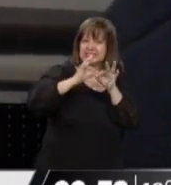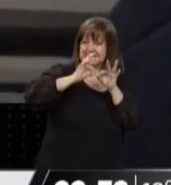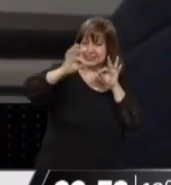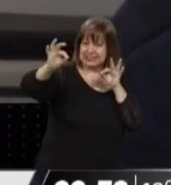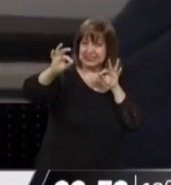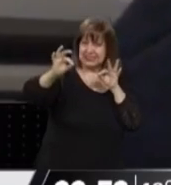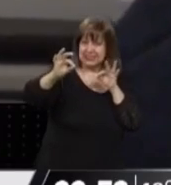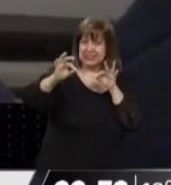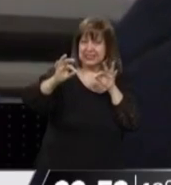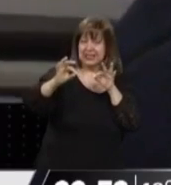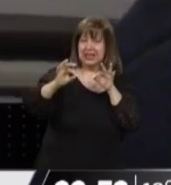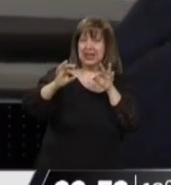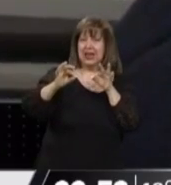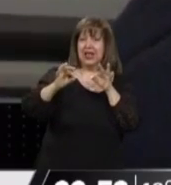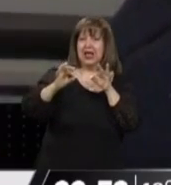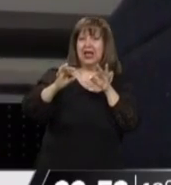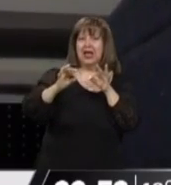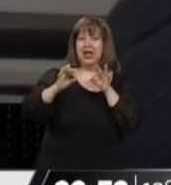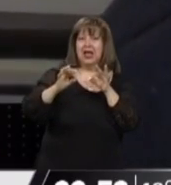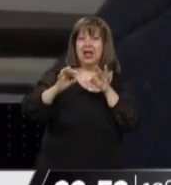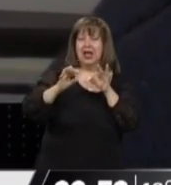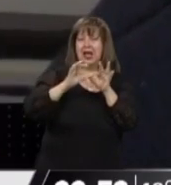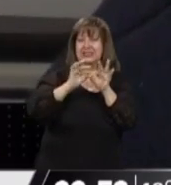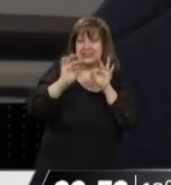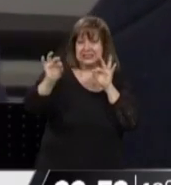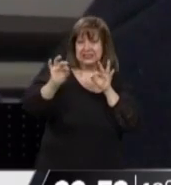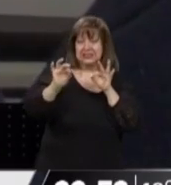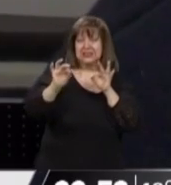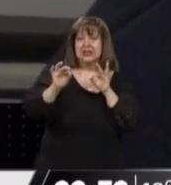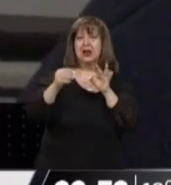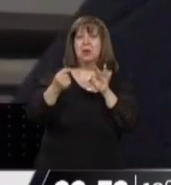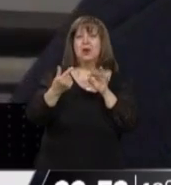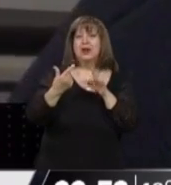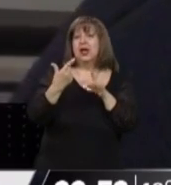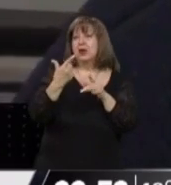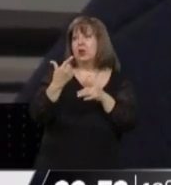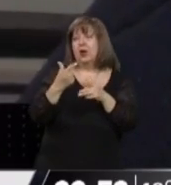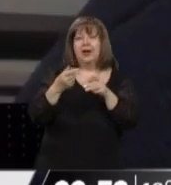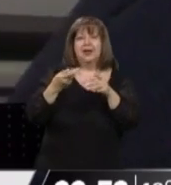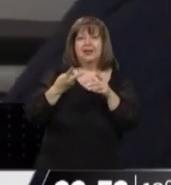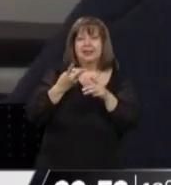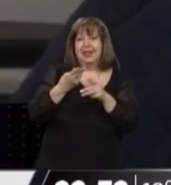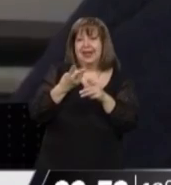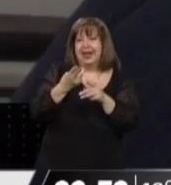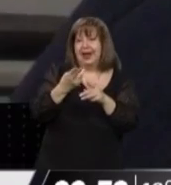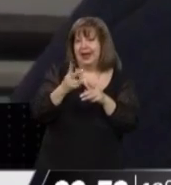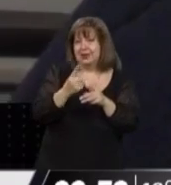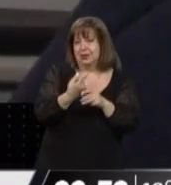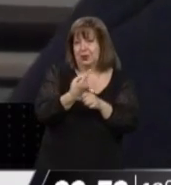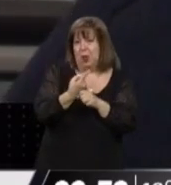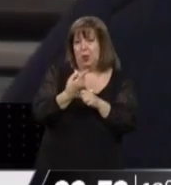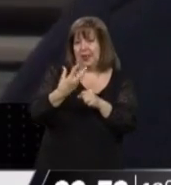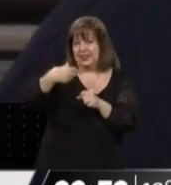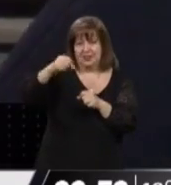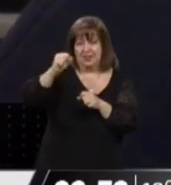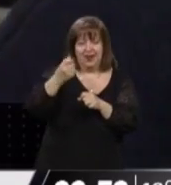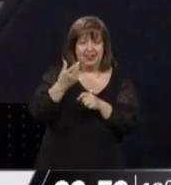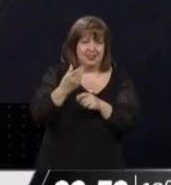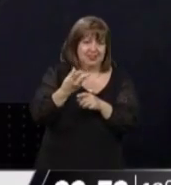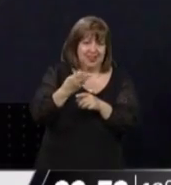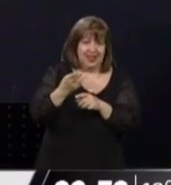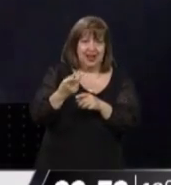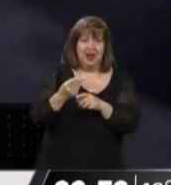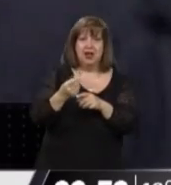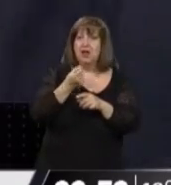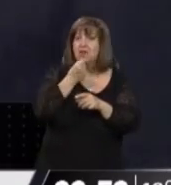Claro porque te acordás que antes hablaba mucho de no llevar objetos cortantes una tijera por ejemplo entonces